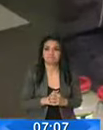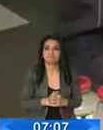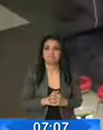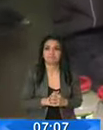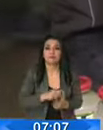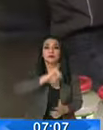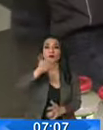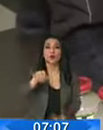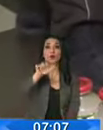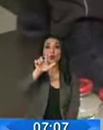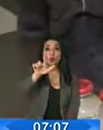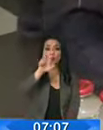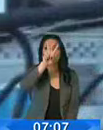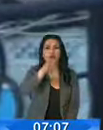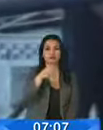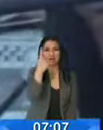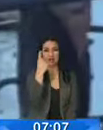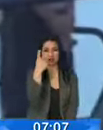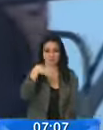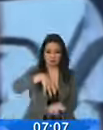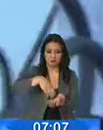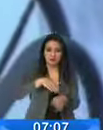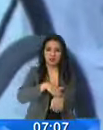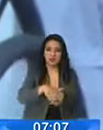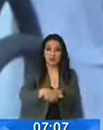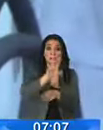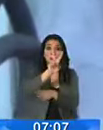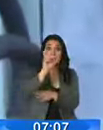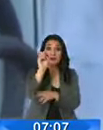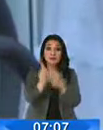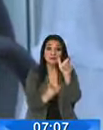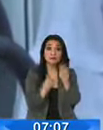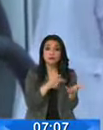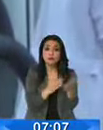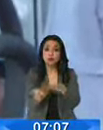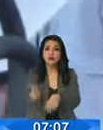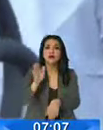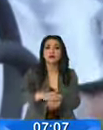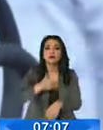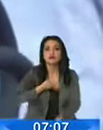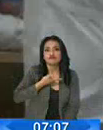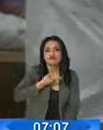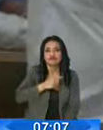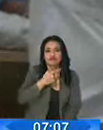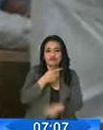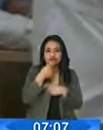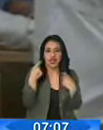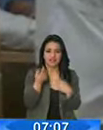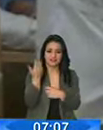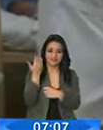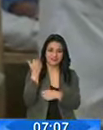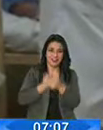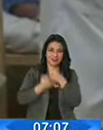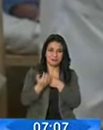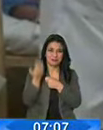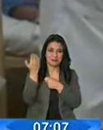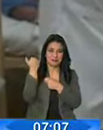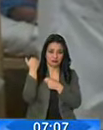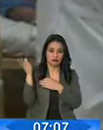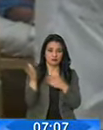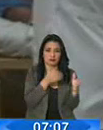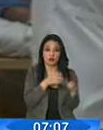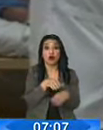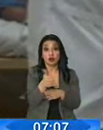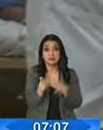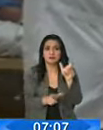del 2011 en la provincia de Los Ríos, 20 personas perdieron la vida debido a la ingesta de licor metílico. Otros ciudadanos